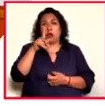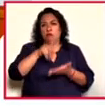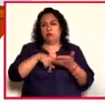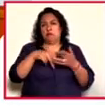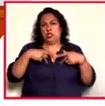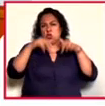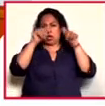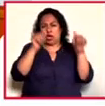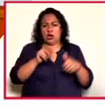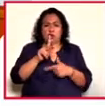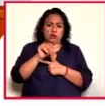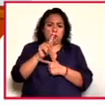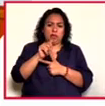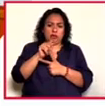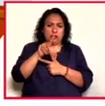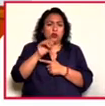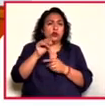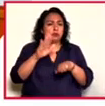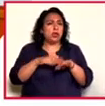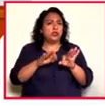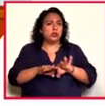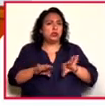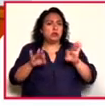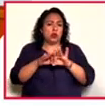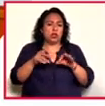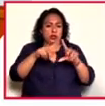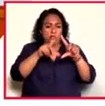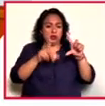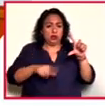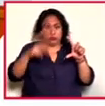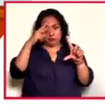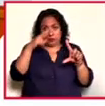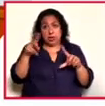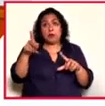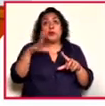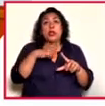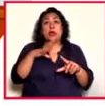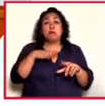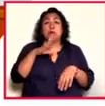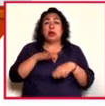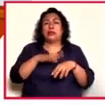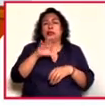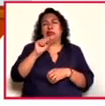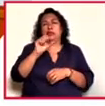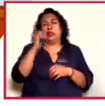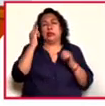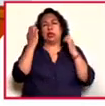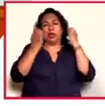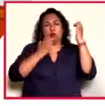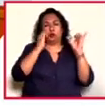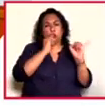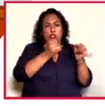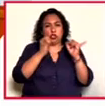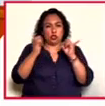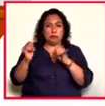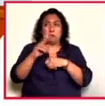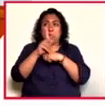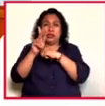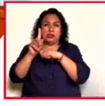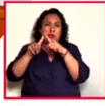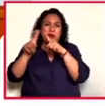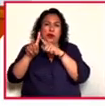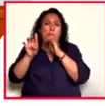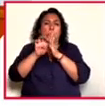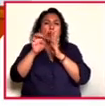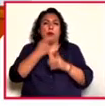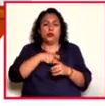más importantes de nuestro país. Él cuenta con más de 60 exposiciones individuales en varios países como España, India y